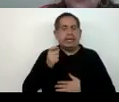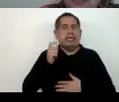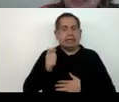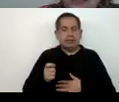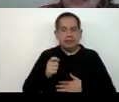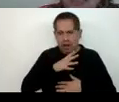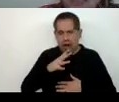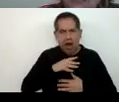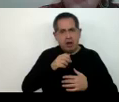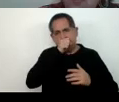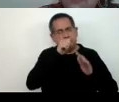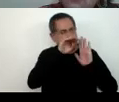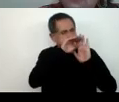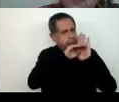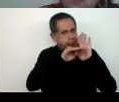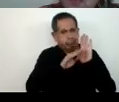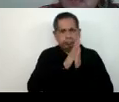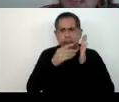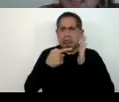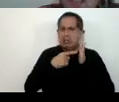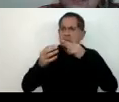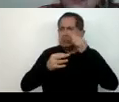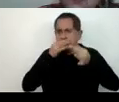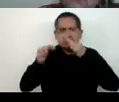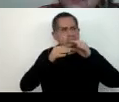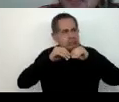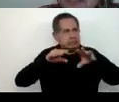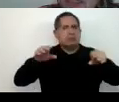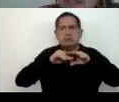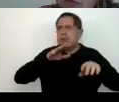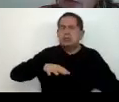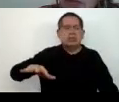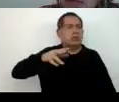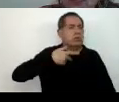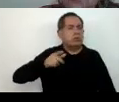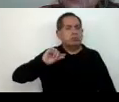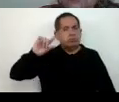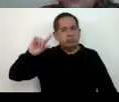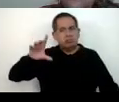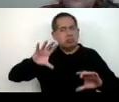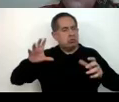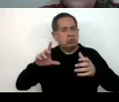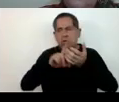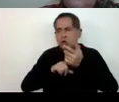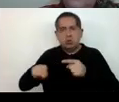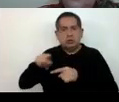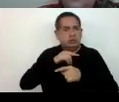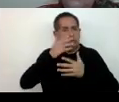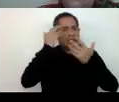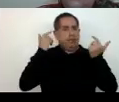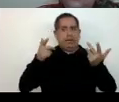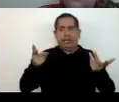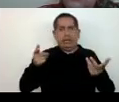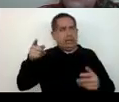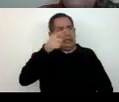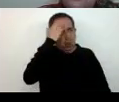tenemos esta cartilla, la cual debemos de promover entre los profesionales de la salud, porque muchas veces lo desconocen